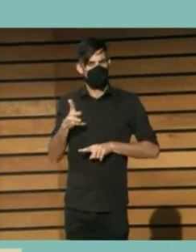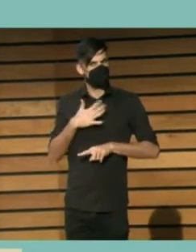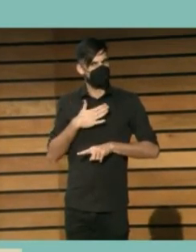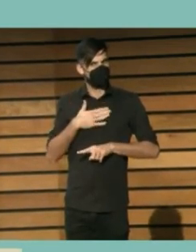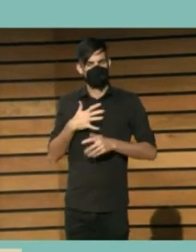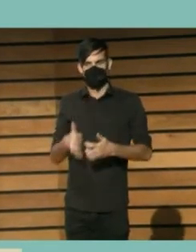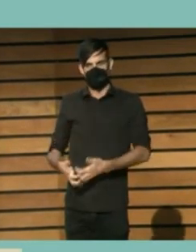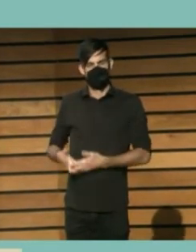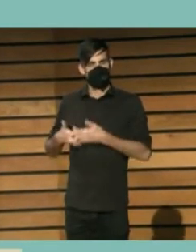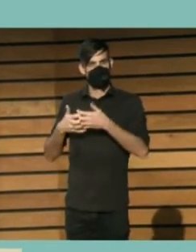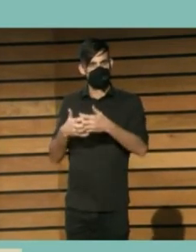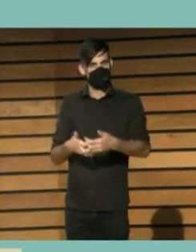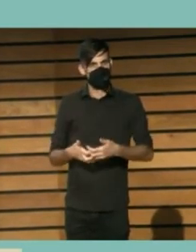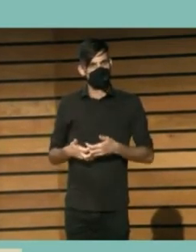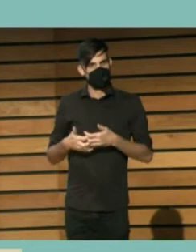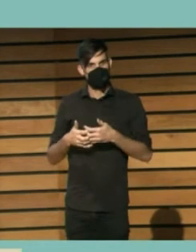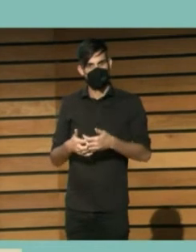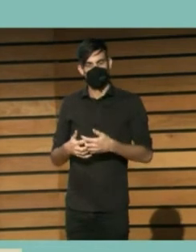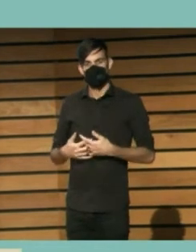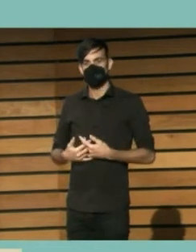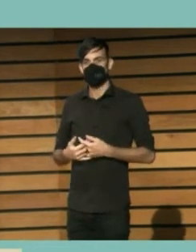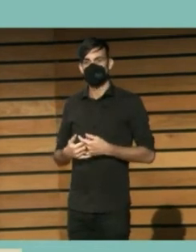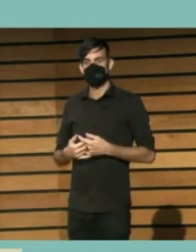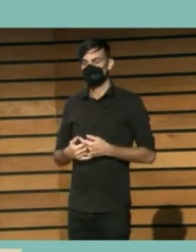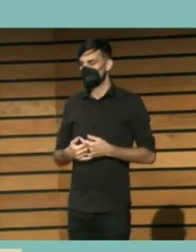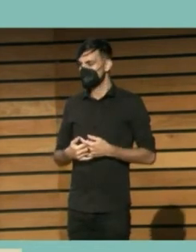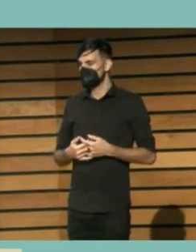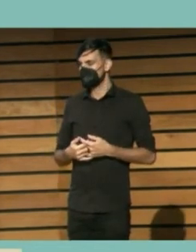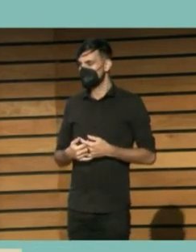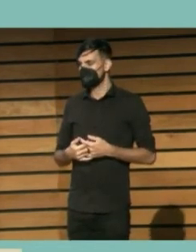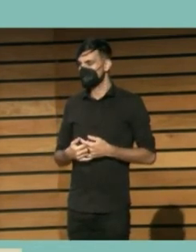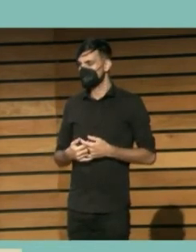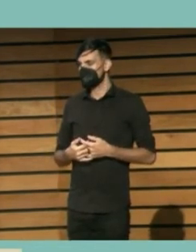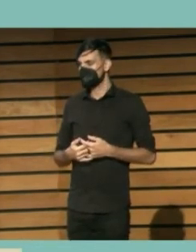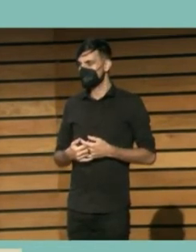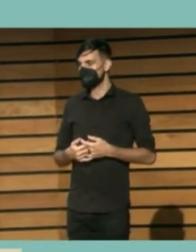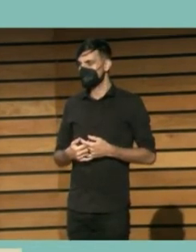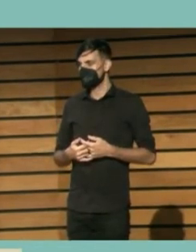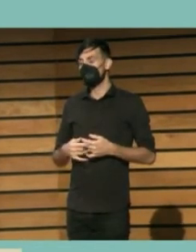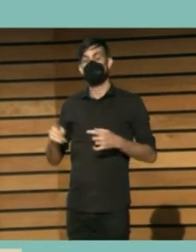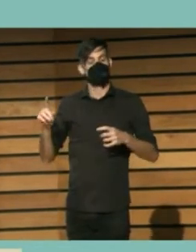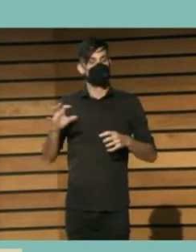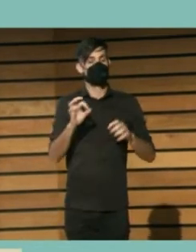Karima Benune, la relatora especial en la esfera de los derechos culturales de la ONU,